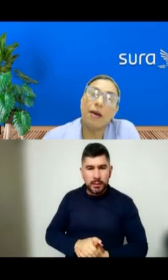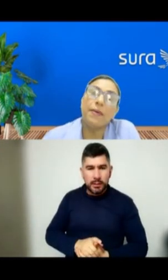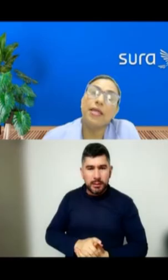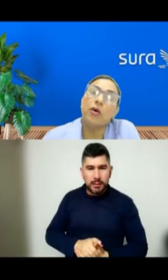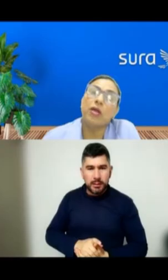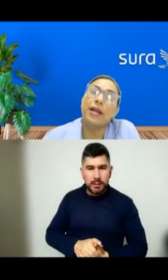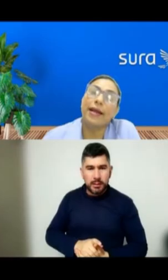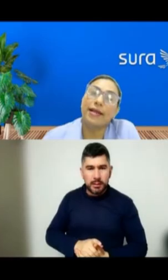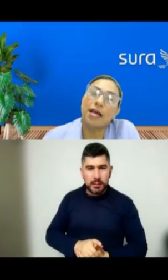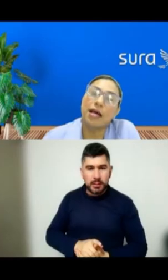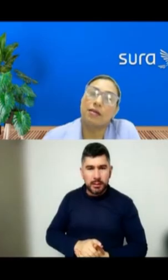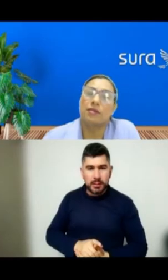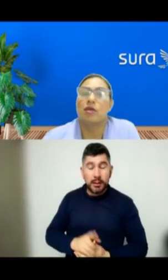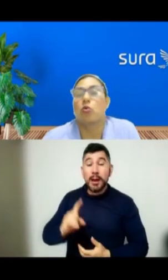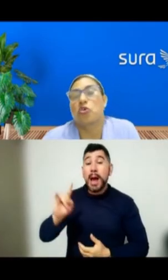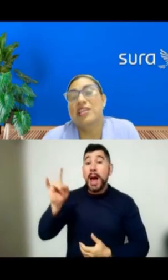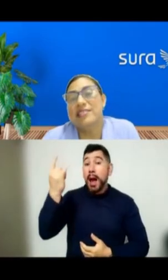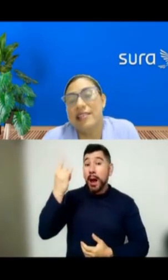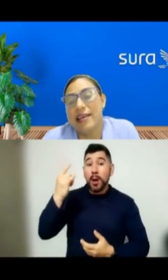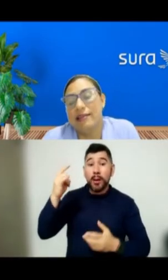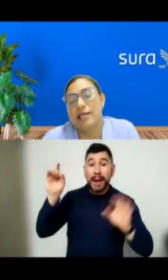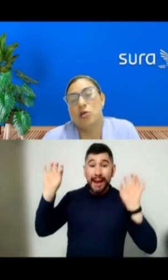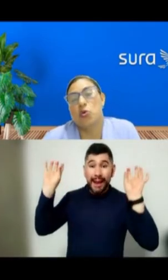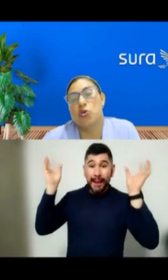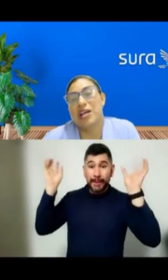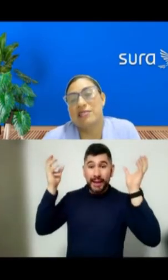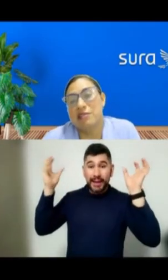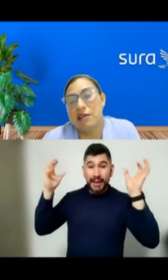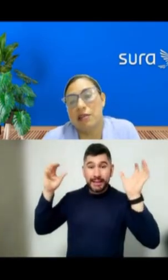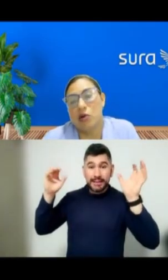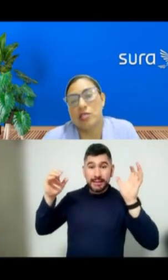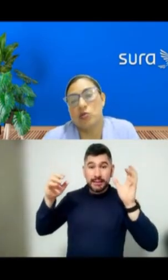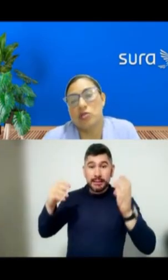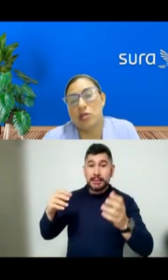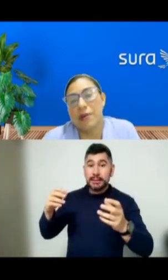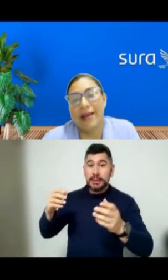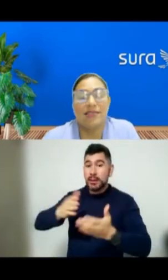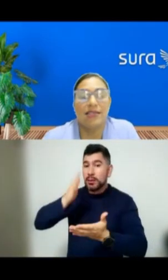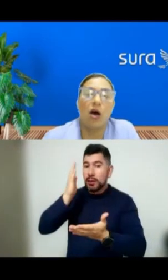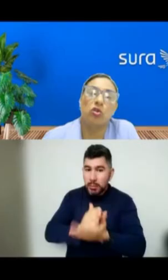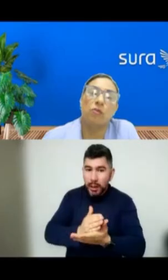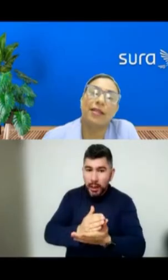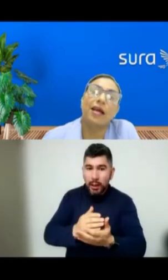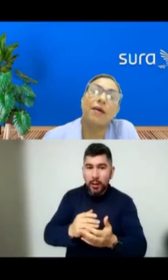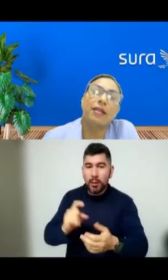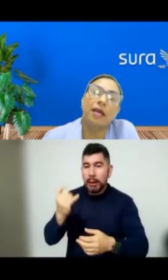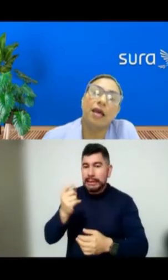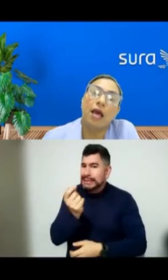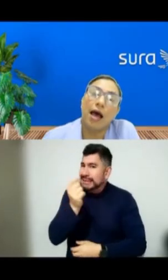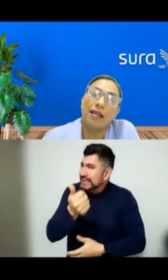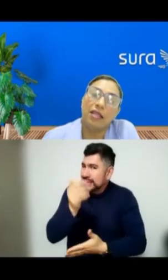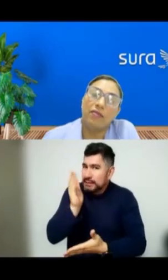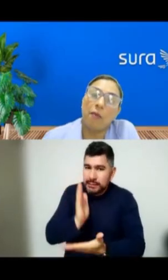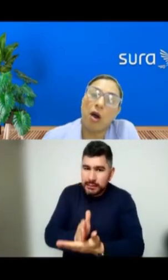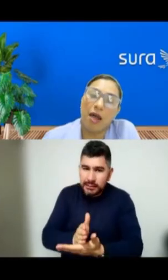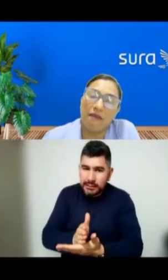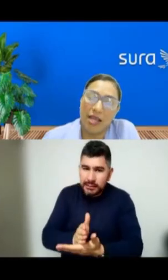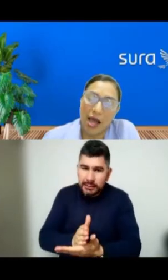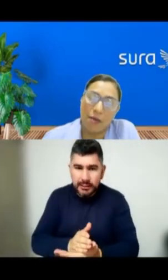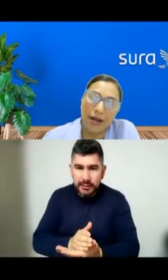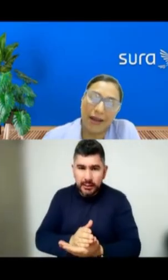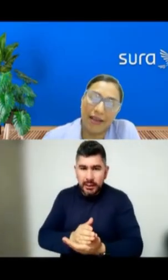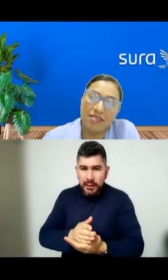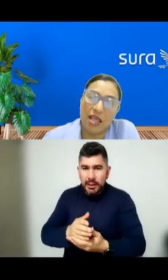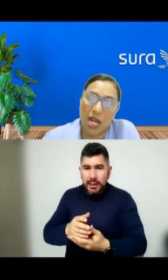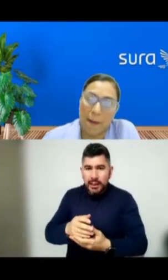Activación del sistema médico de emergencia. Si ocurrió el incidente, si ocurrió el accidente o la situación de emergencia, automáticamente activamos